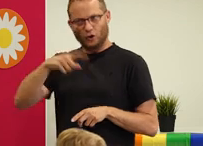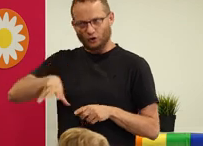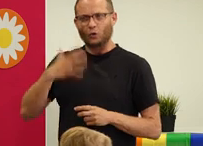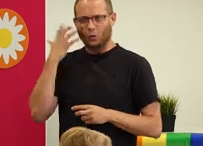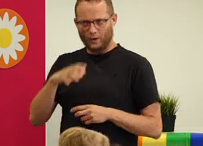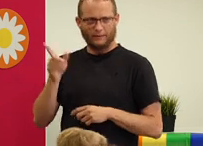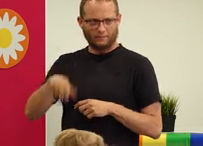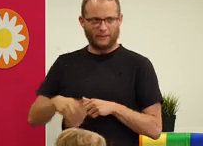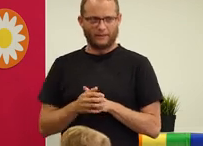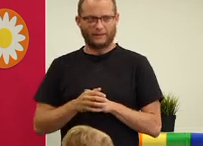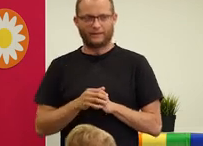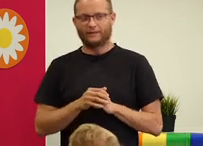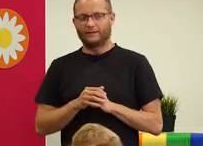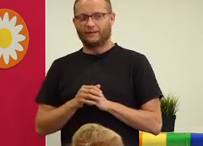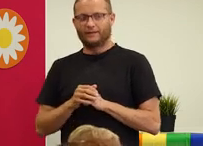queer.